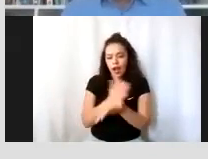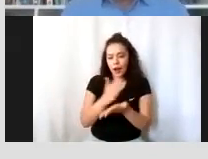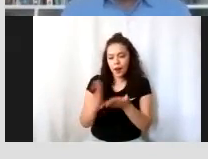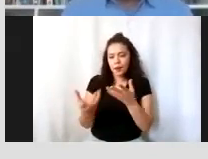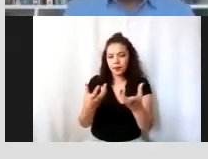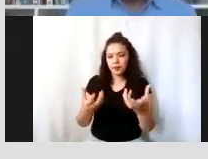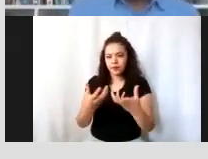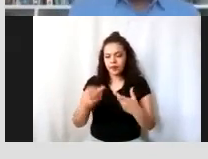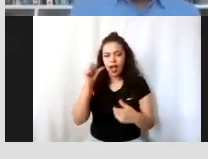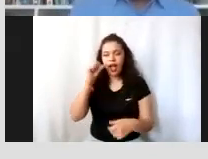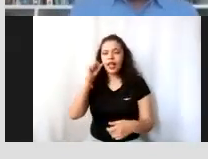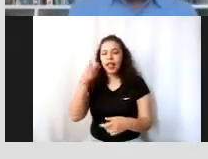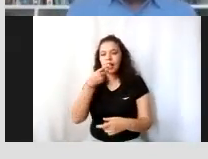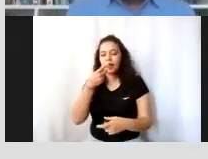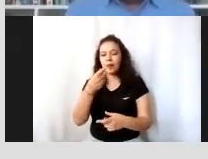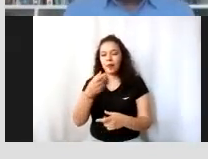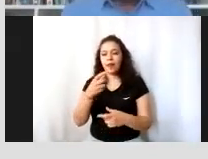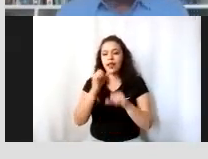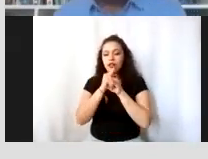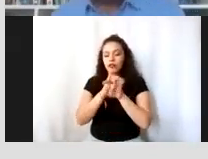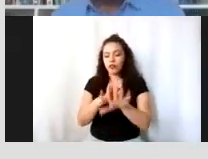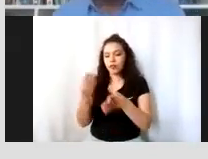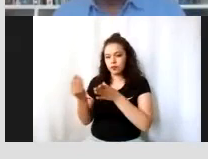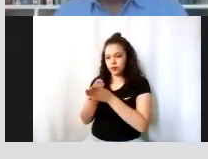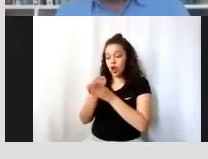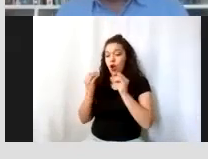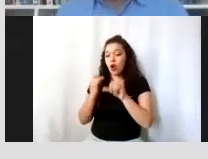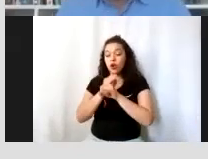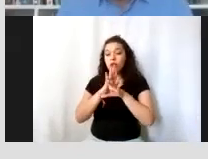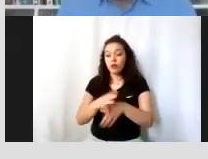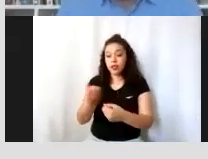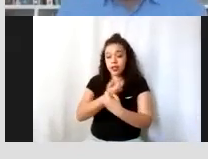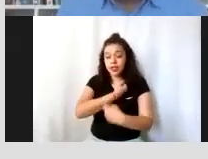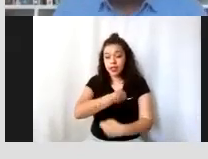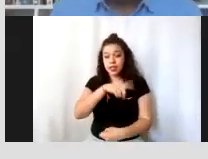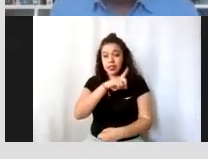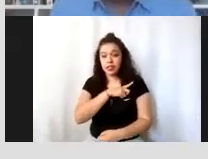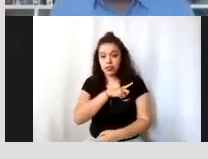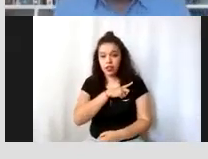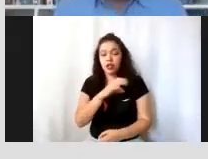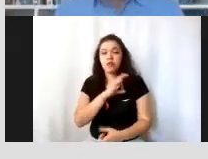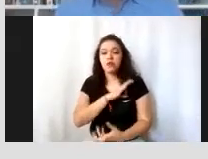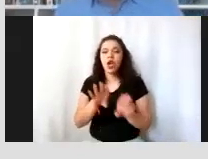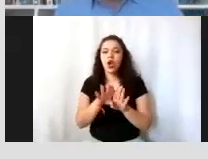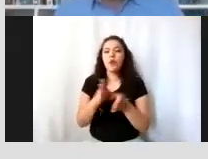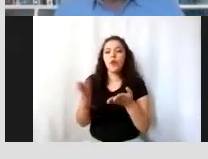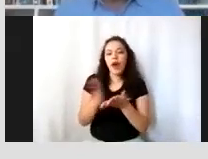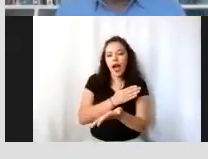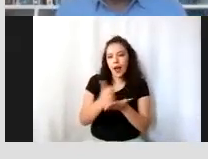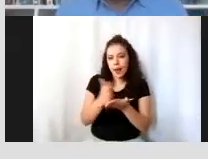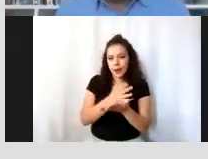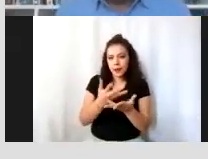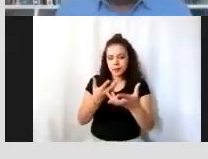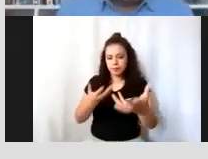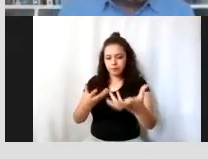datos personales o los datos sobre la salud se pueden dar de manera desagregada y disociada. Esto